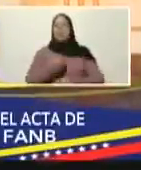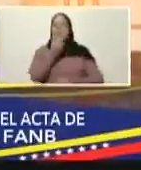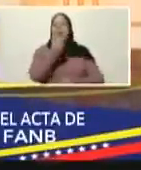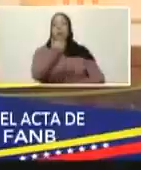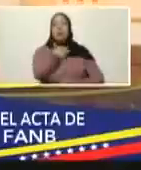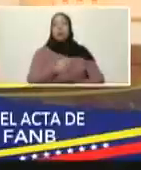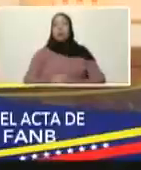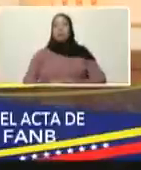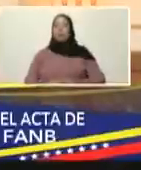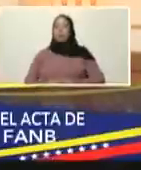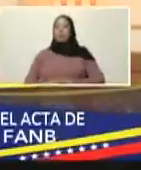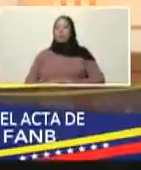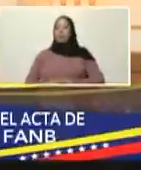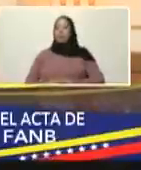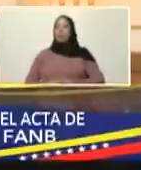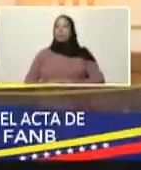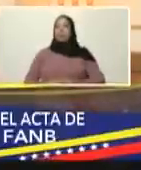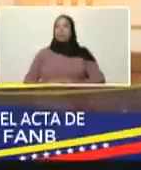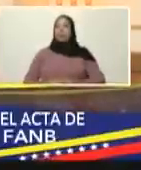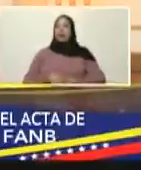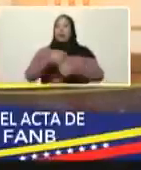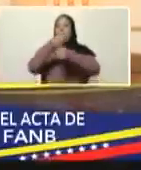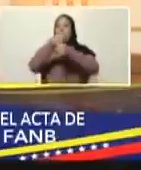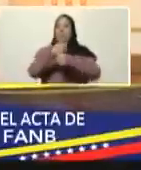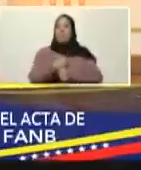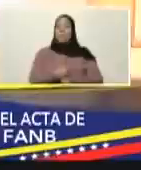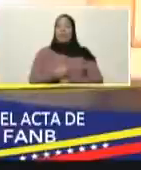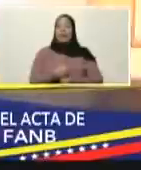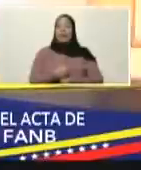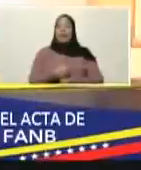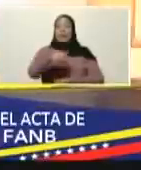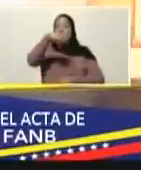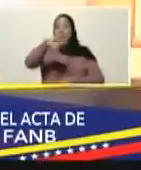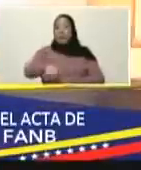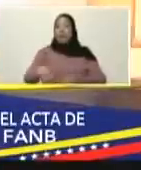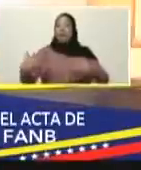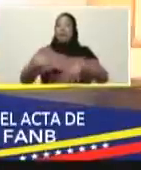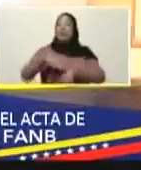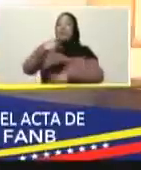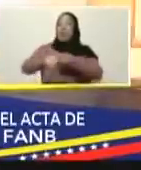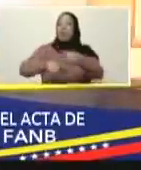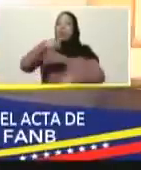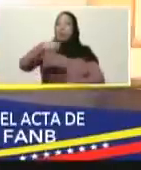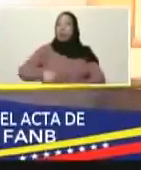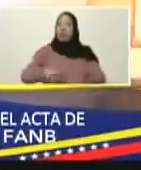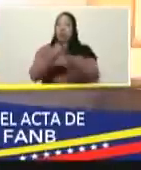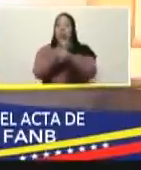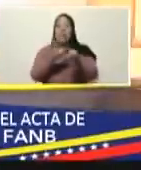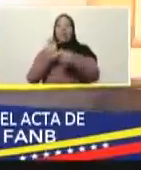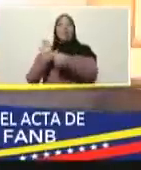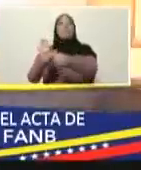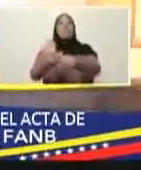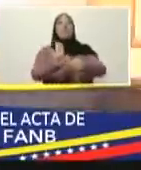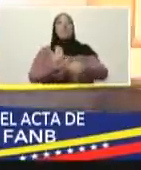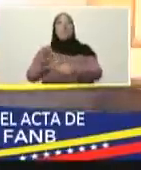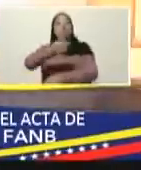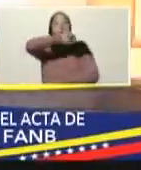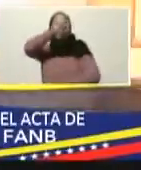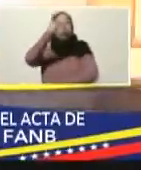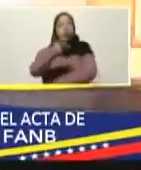Lares, para que comande esta imponente demostración de